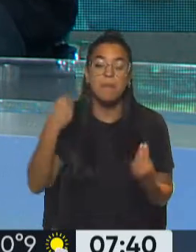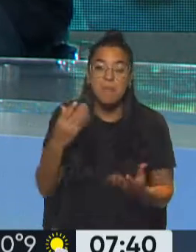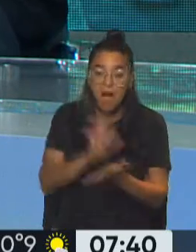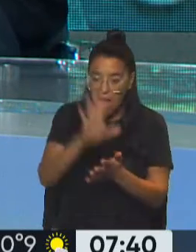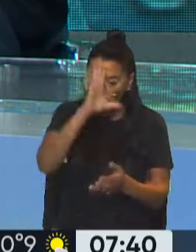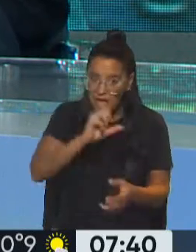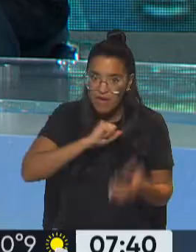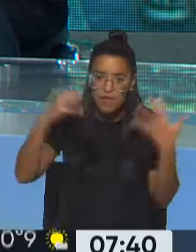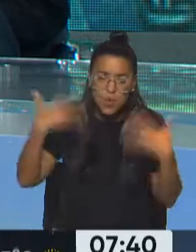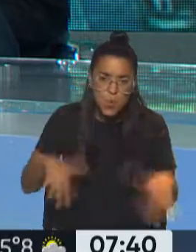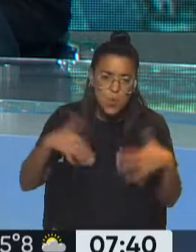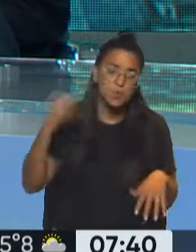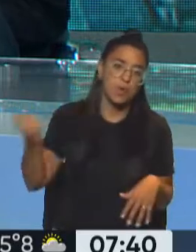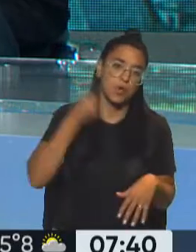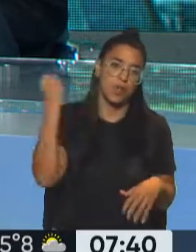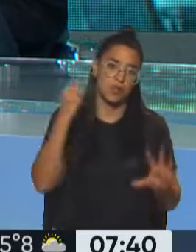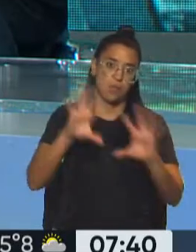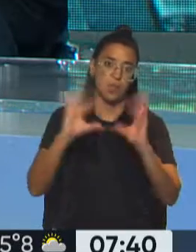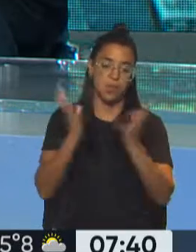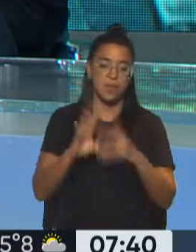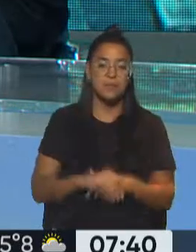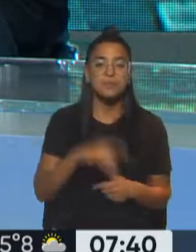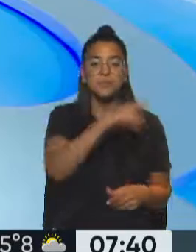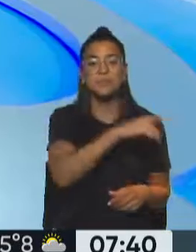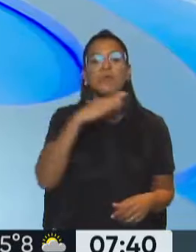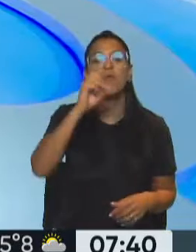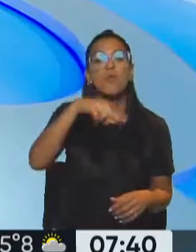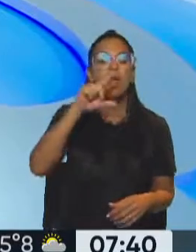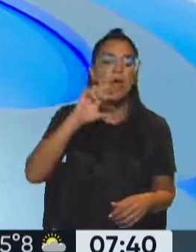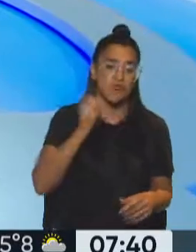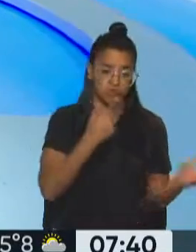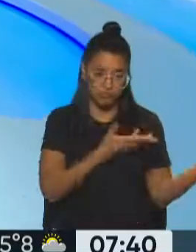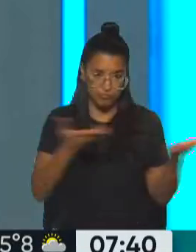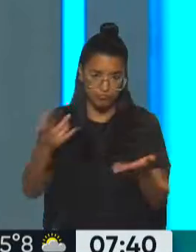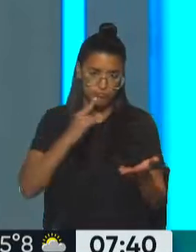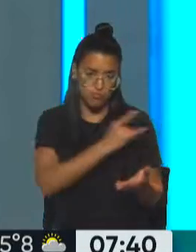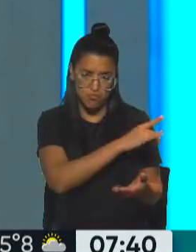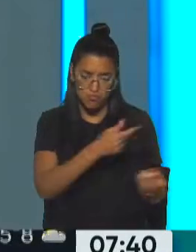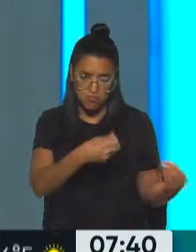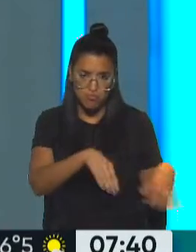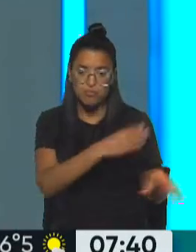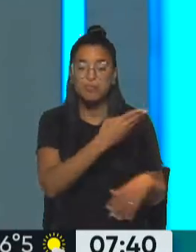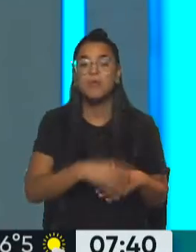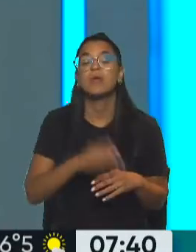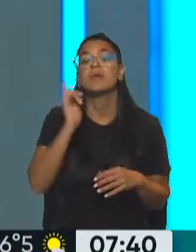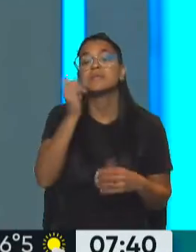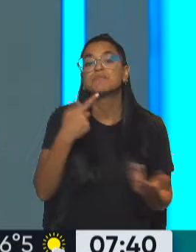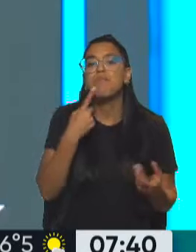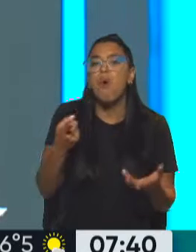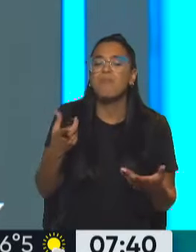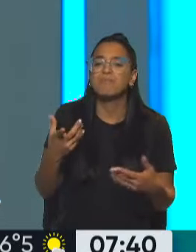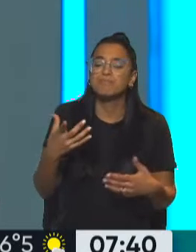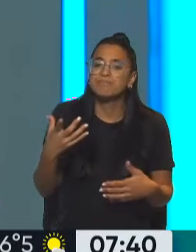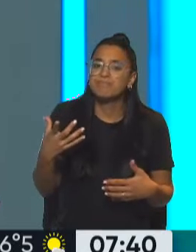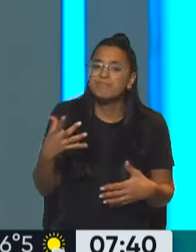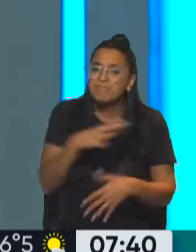desafío pero tan importante como es un Mundial. Bueno, a ver, Juan Carlos, ¿por qué no arrancás vos? Sí, la pregunta concreta tenía que ver con las presiones que se generan en los